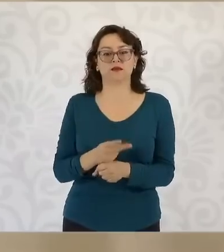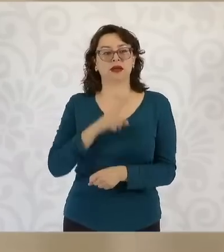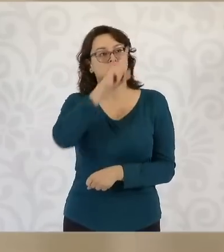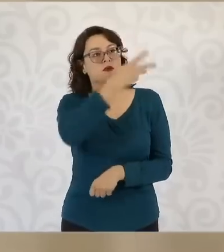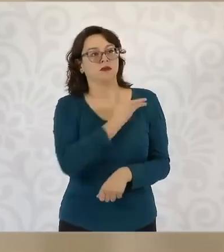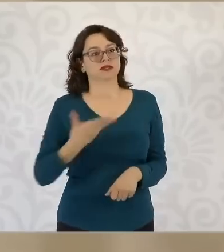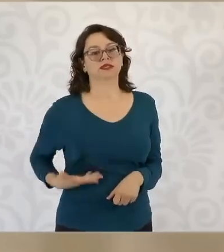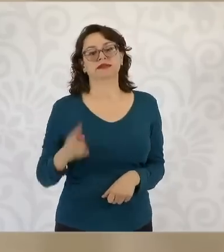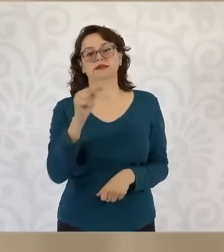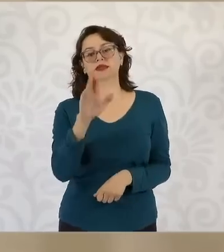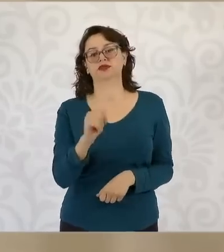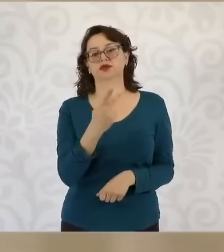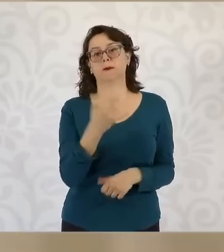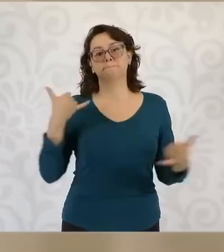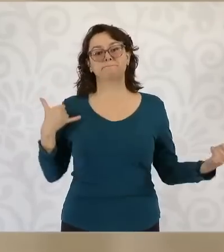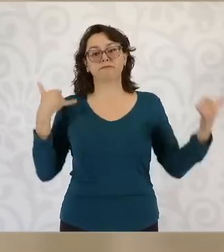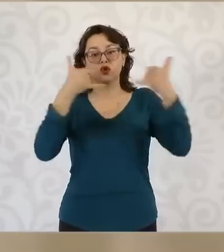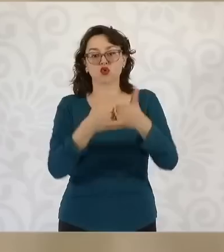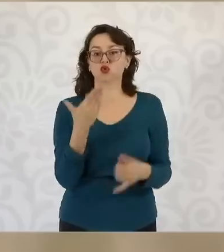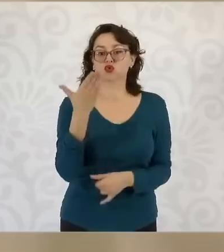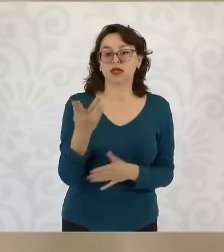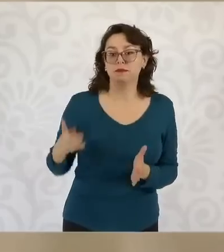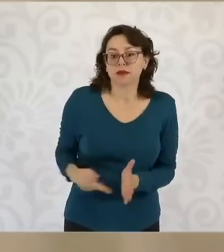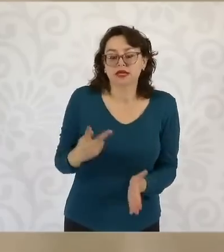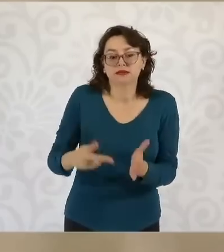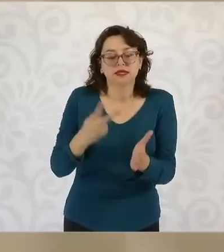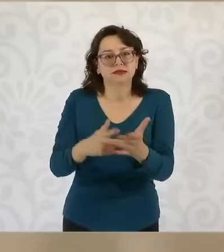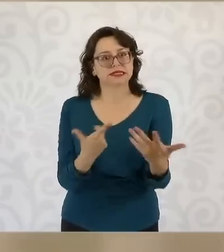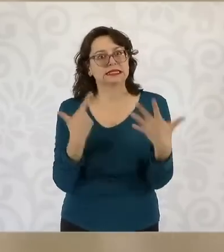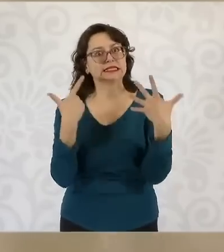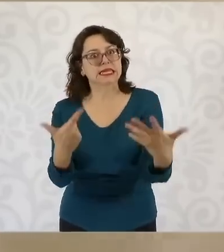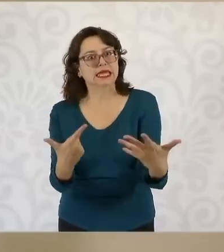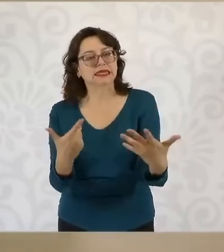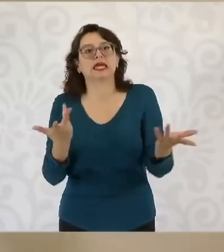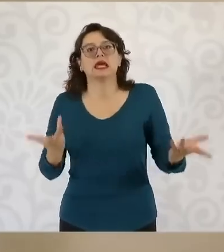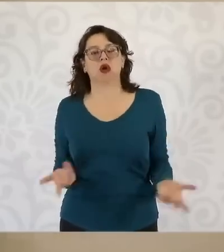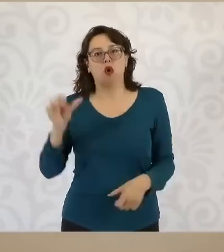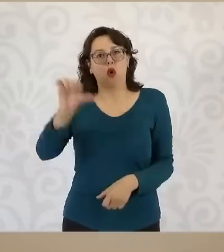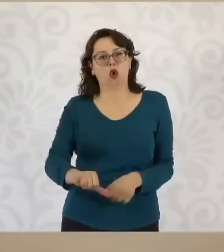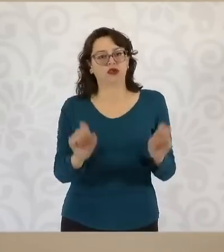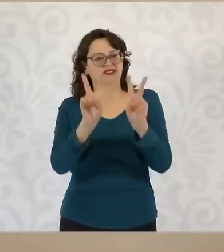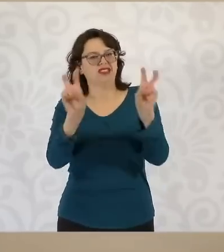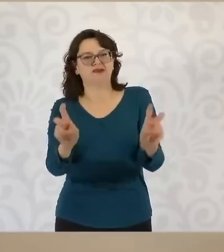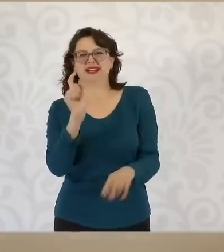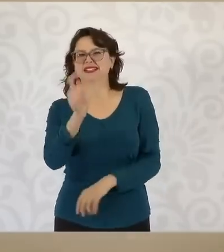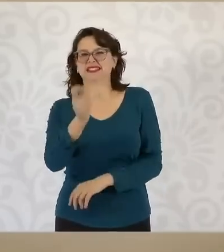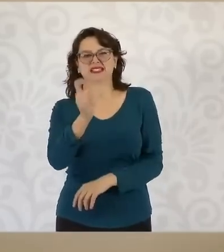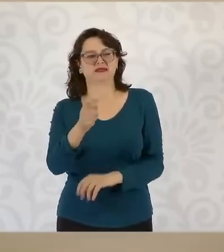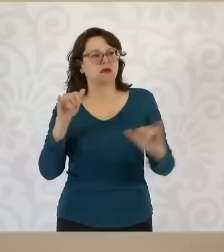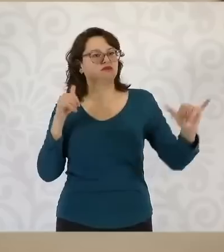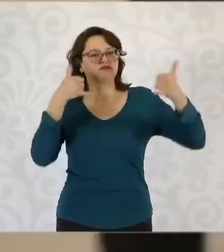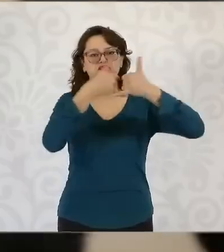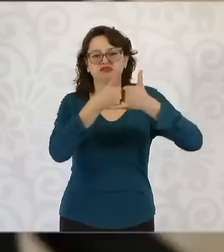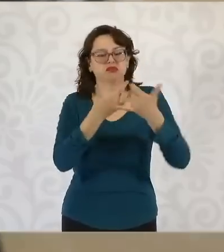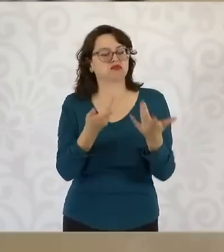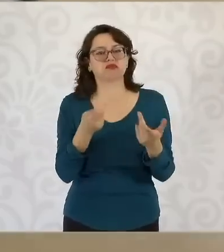Estados Unidos, Donald Trump. Es la 7ª llamada que tiene con el mandatario estadounidense. Si nos pudiera explicar un poco más a detalle qué es lo que se habló